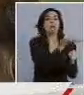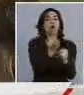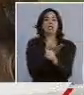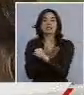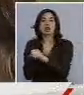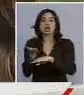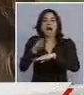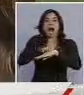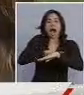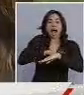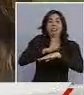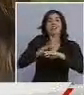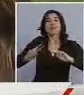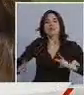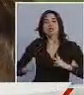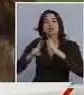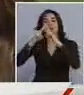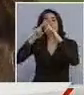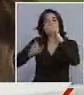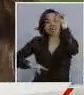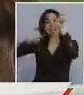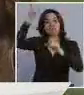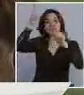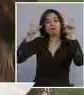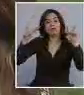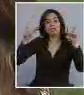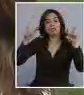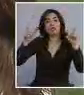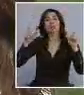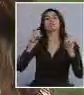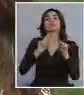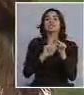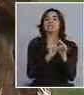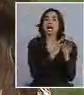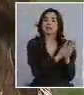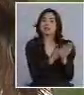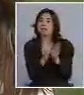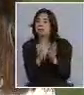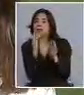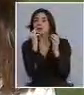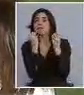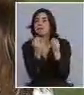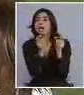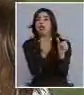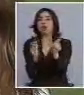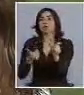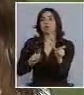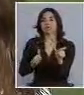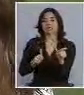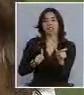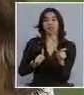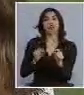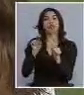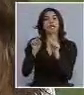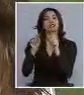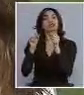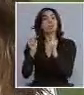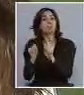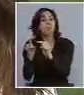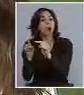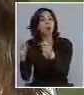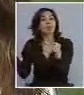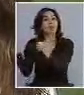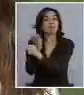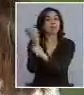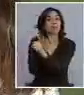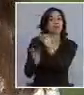la construcción de nuevos edificios se está haciendo regularmente y con la debida fiscalización, porque efectivamente eso pudiera influir en que